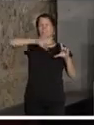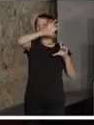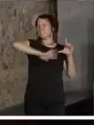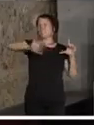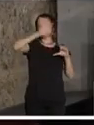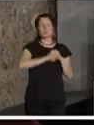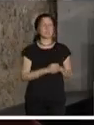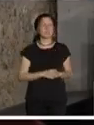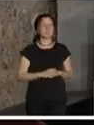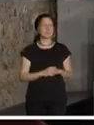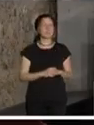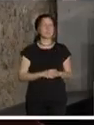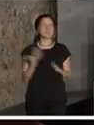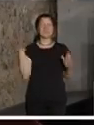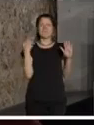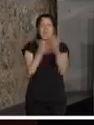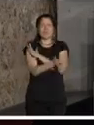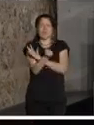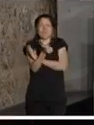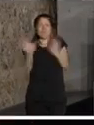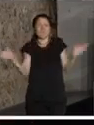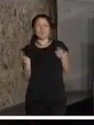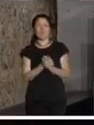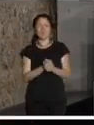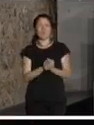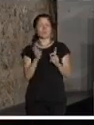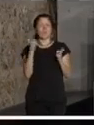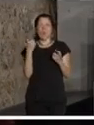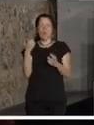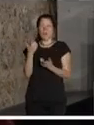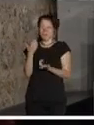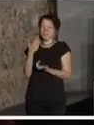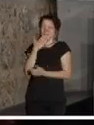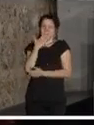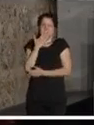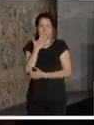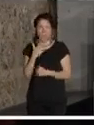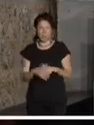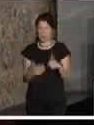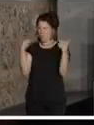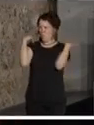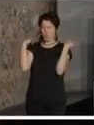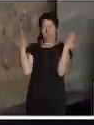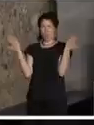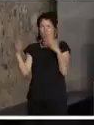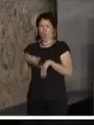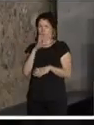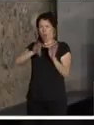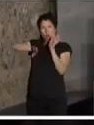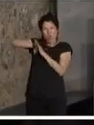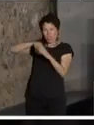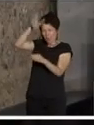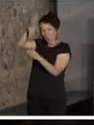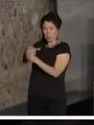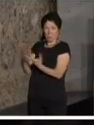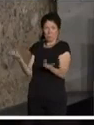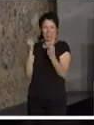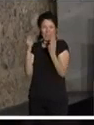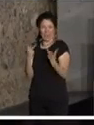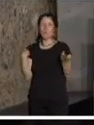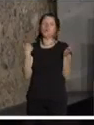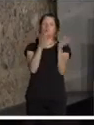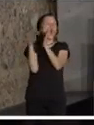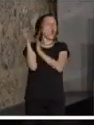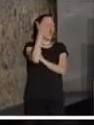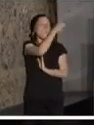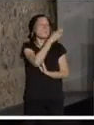hay poco que explicar sobre la inutilidad la irresponsabilidad de votar a la derecha pero compañeros